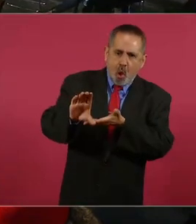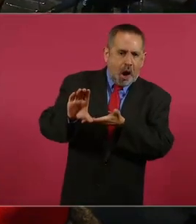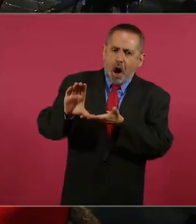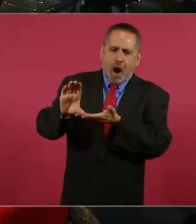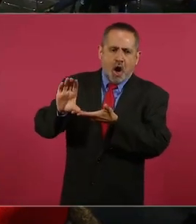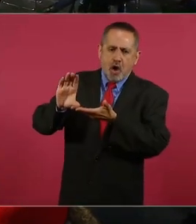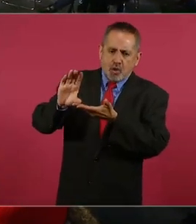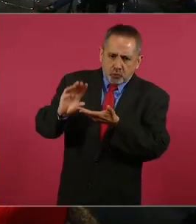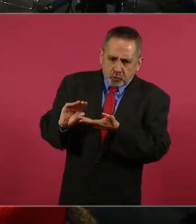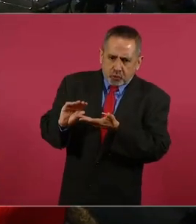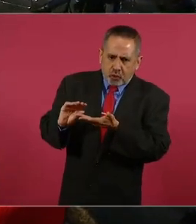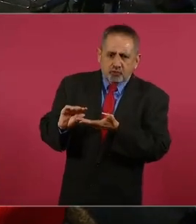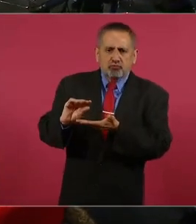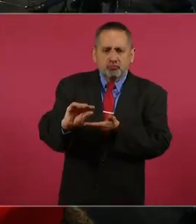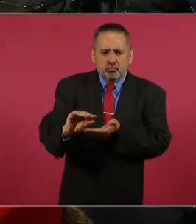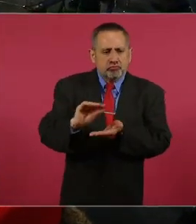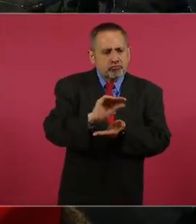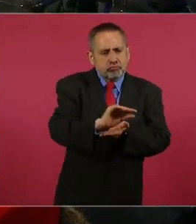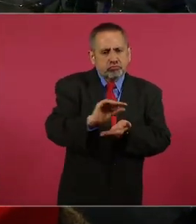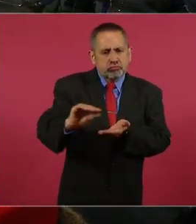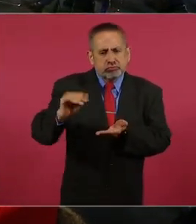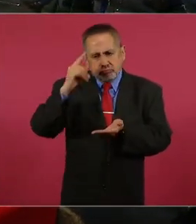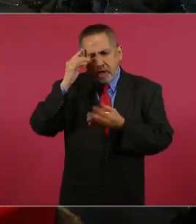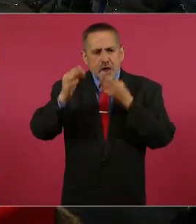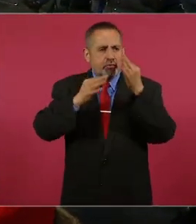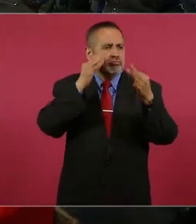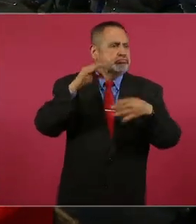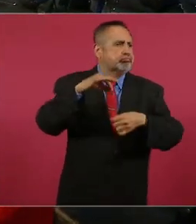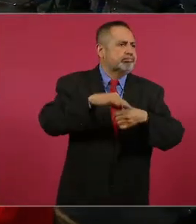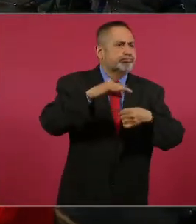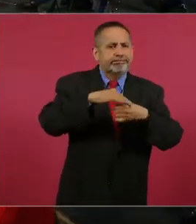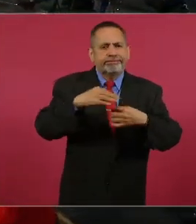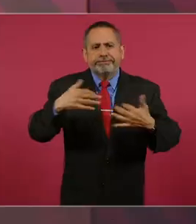de campaña, lo que se